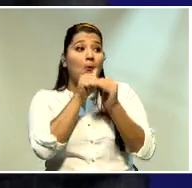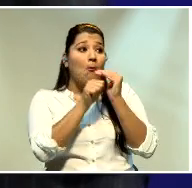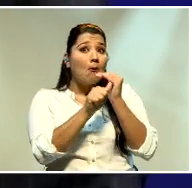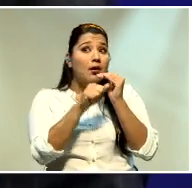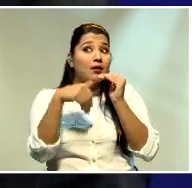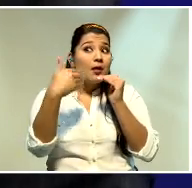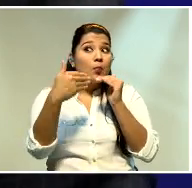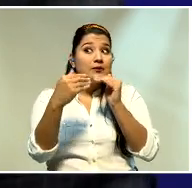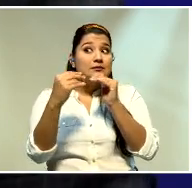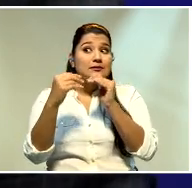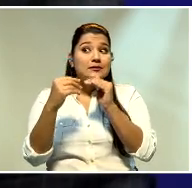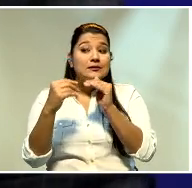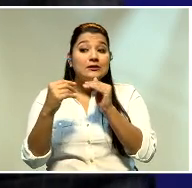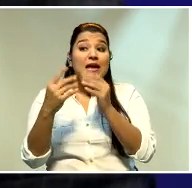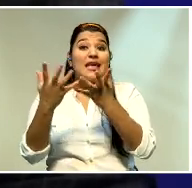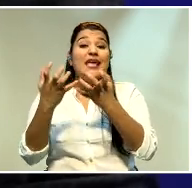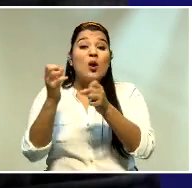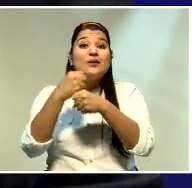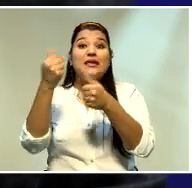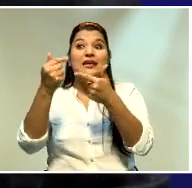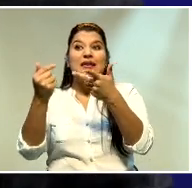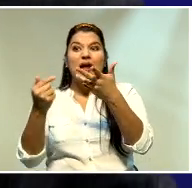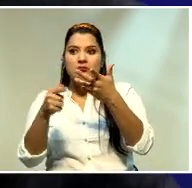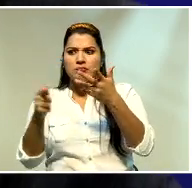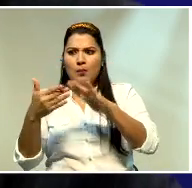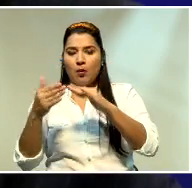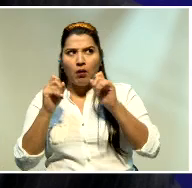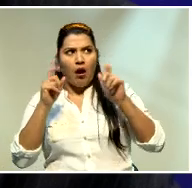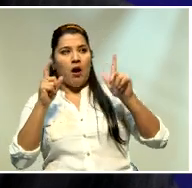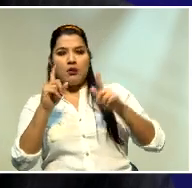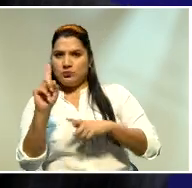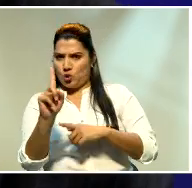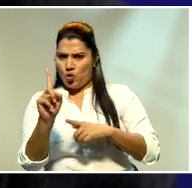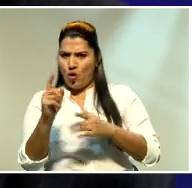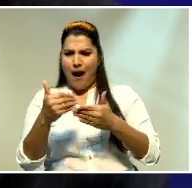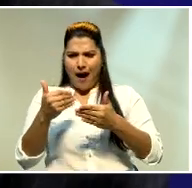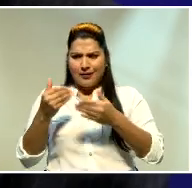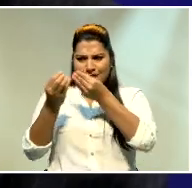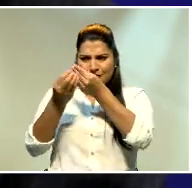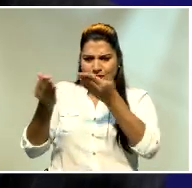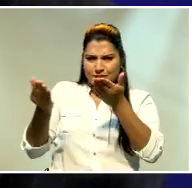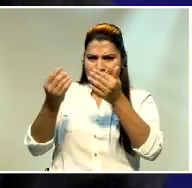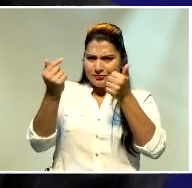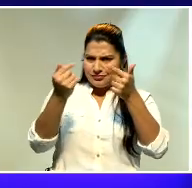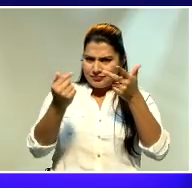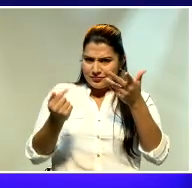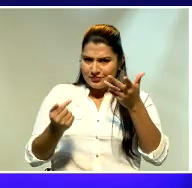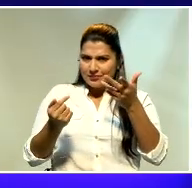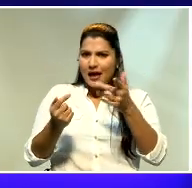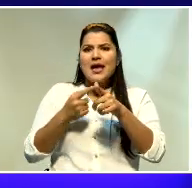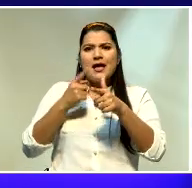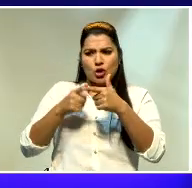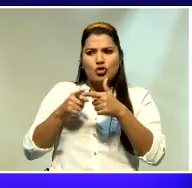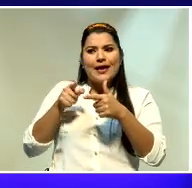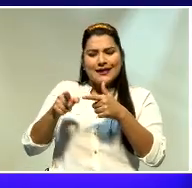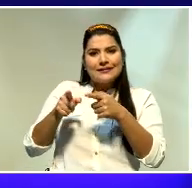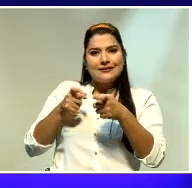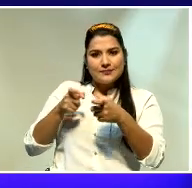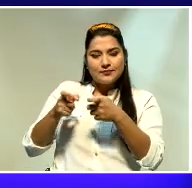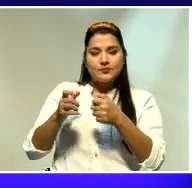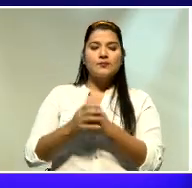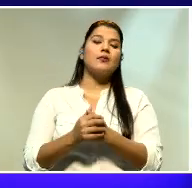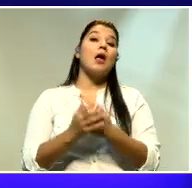gente. Entonces, eso es buscando dar gobernabilidad. Ahí viene esa gobernabilidad. Don Carlos,